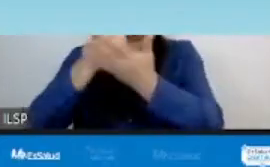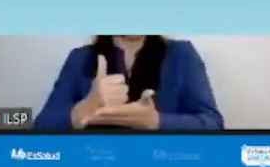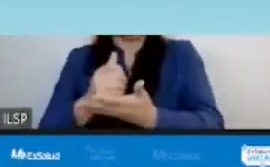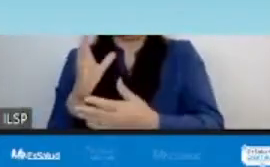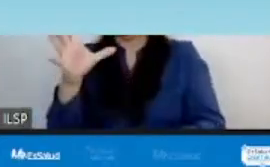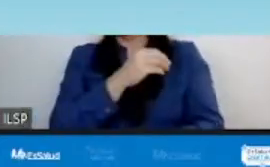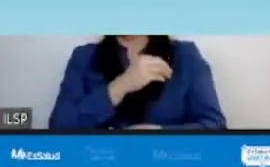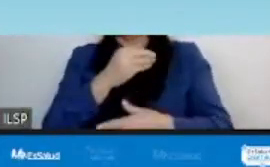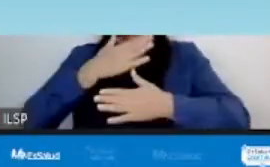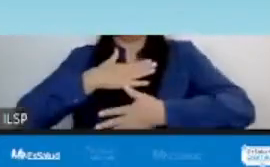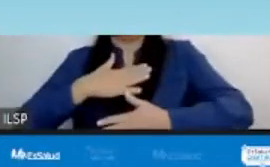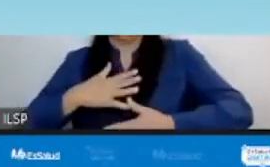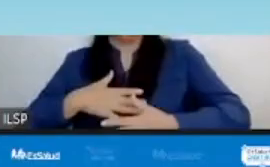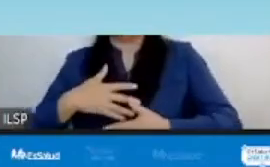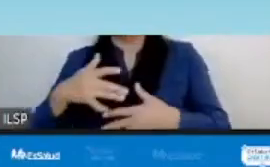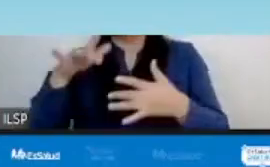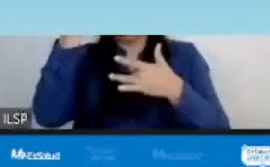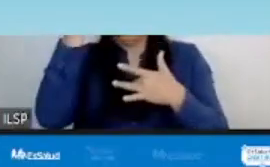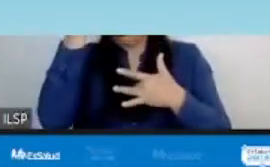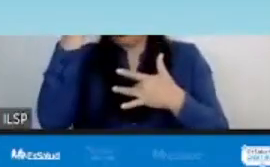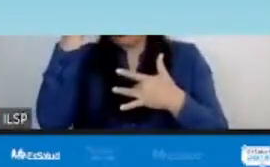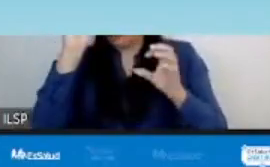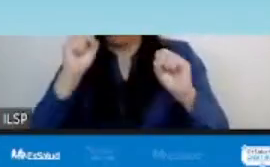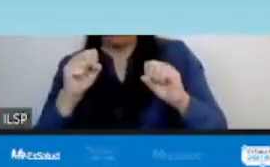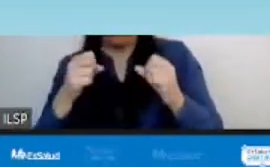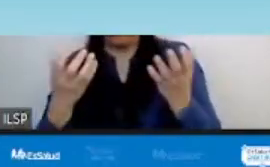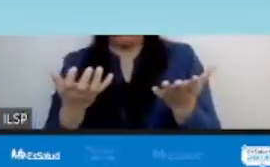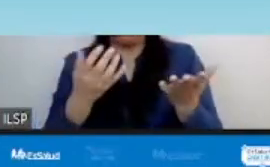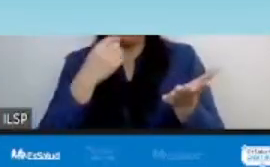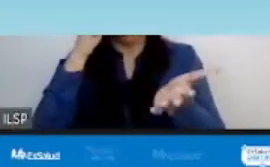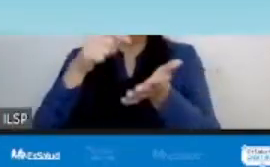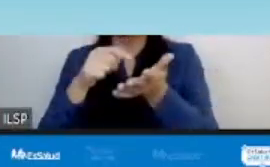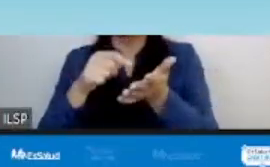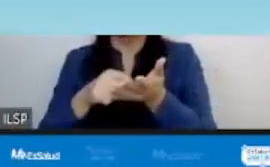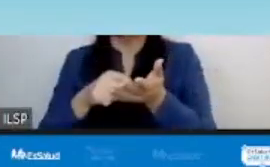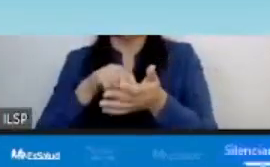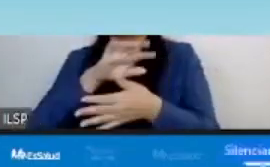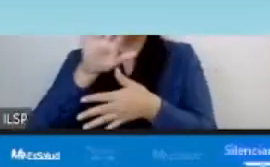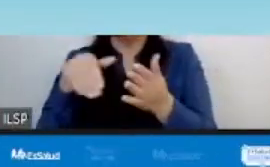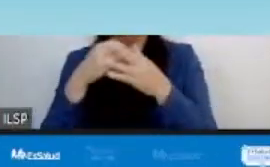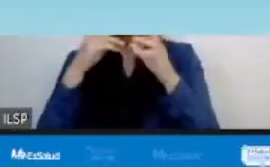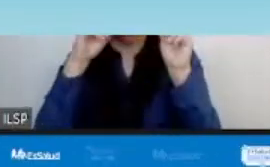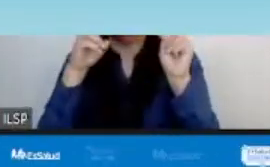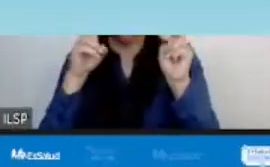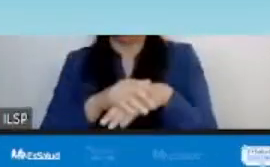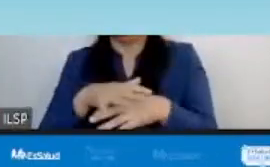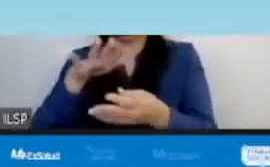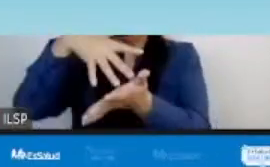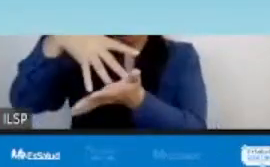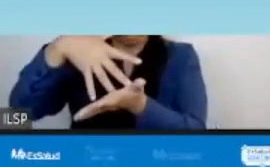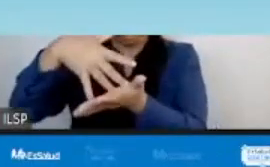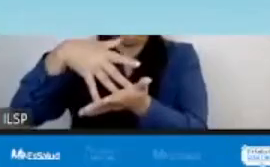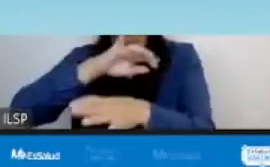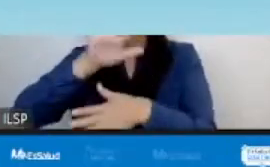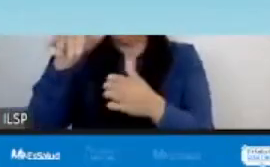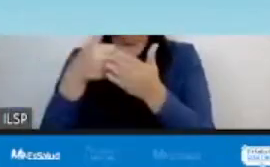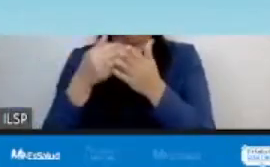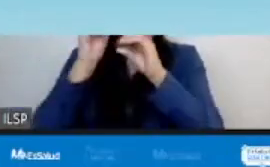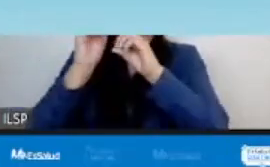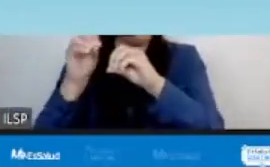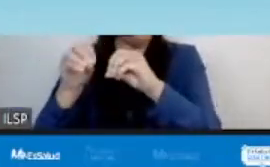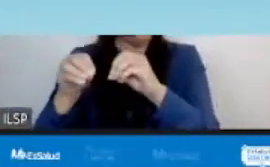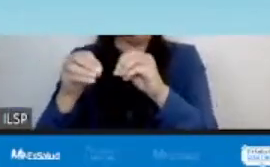cuerpo, ya sea infecciones y ya sea esto, en general, nutrición para todo, digamos. Hay que